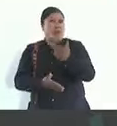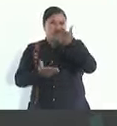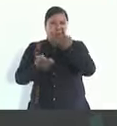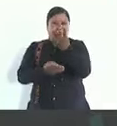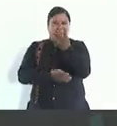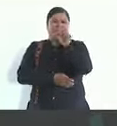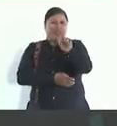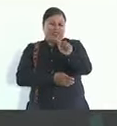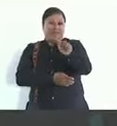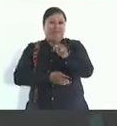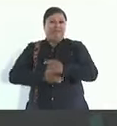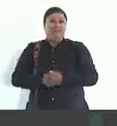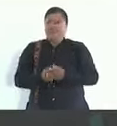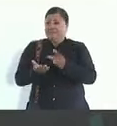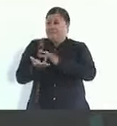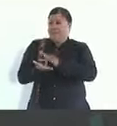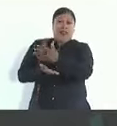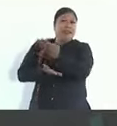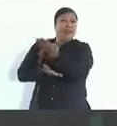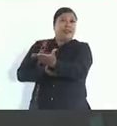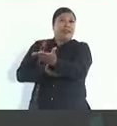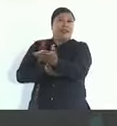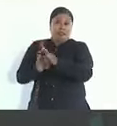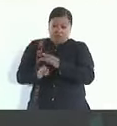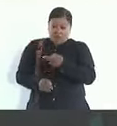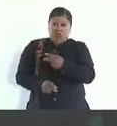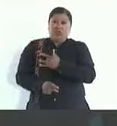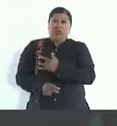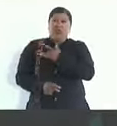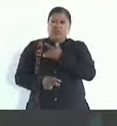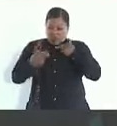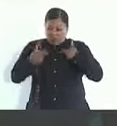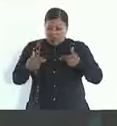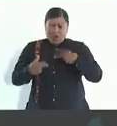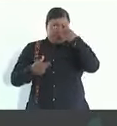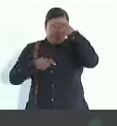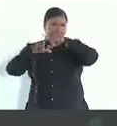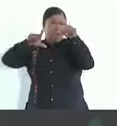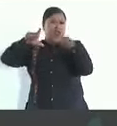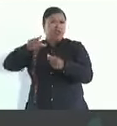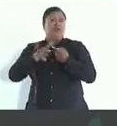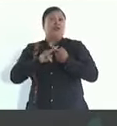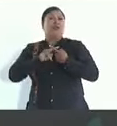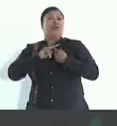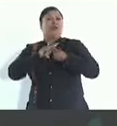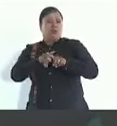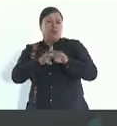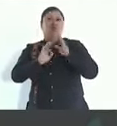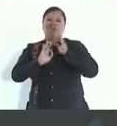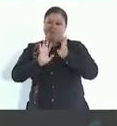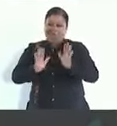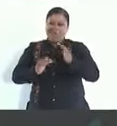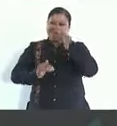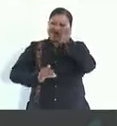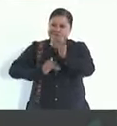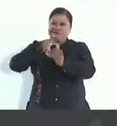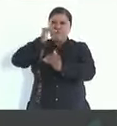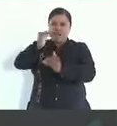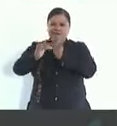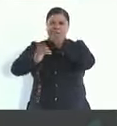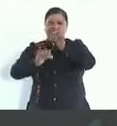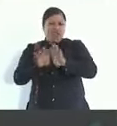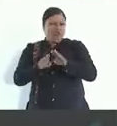transformación, pues gracias al humanismo mexicano comenzamos a superar el neoporfirismo y